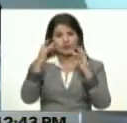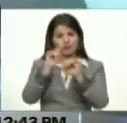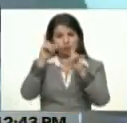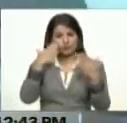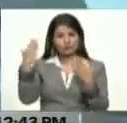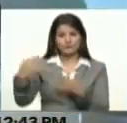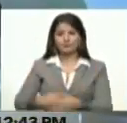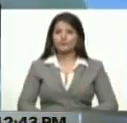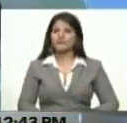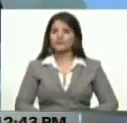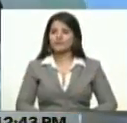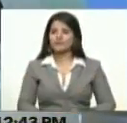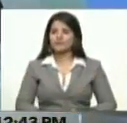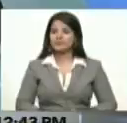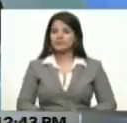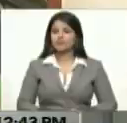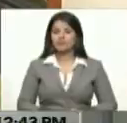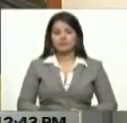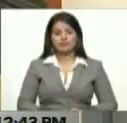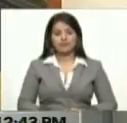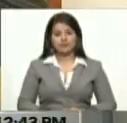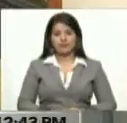vicepresidente.